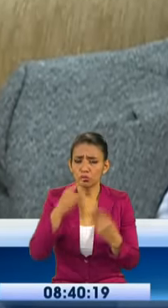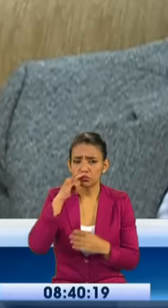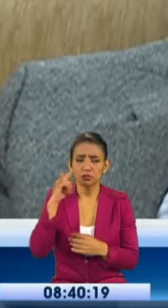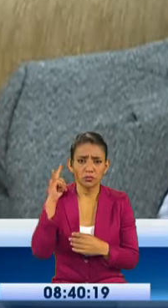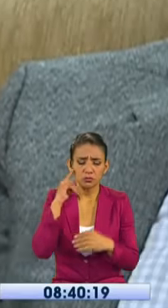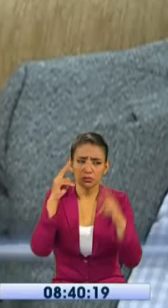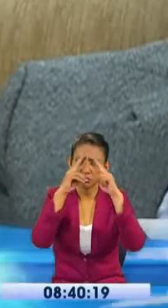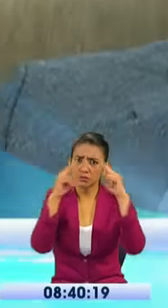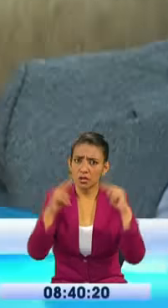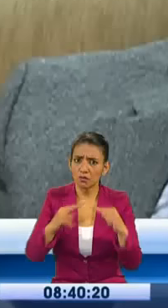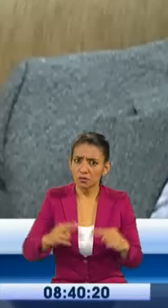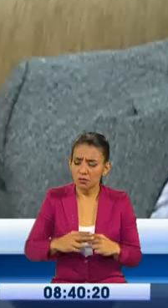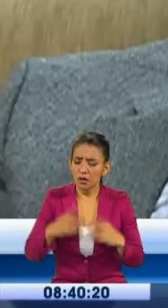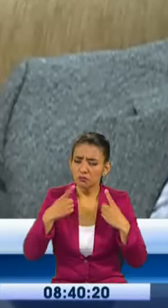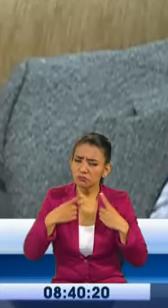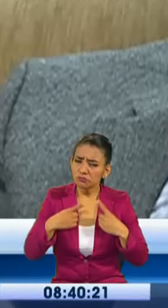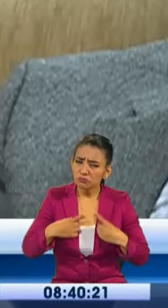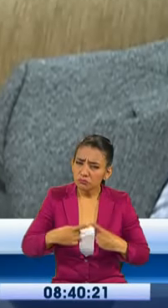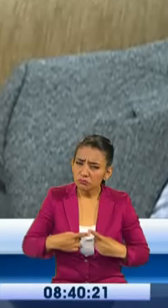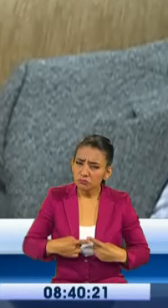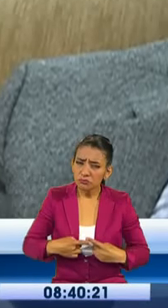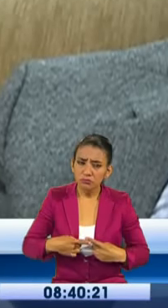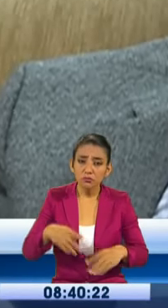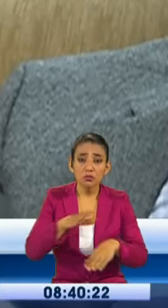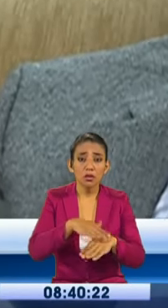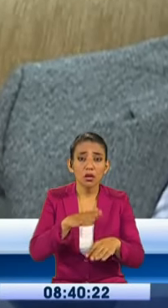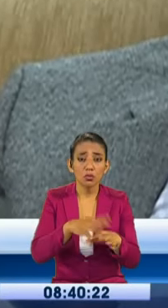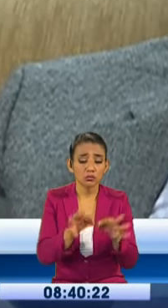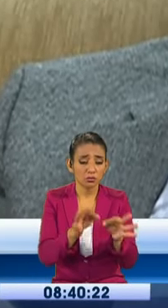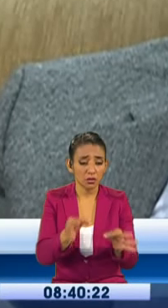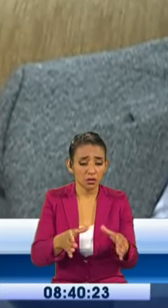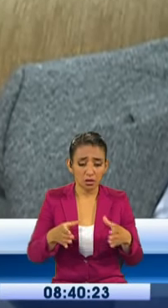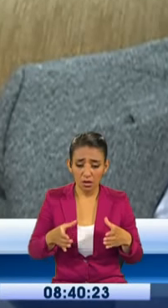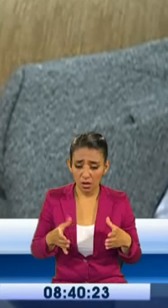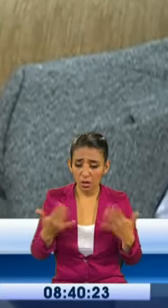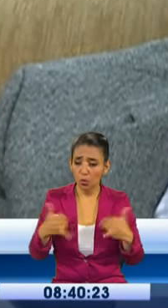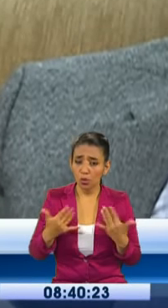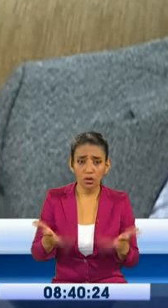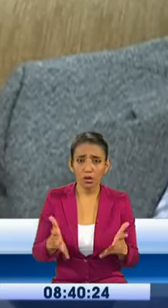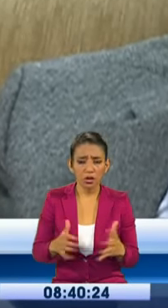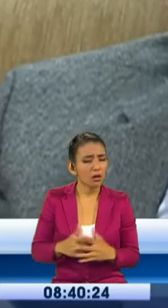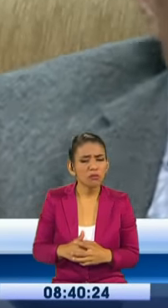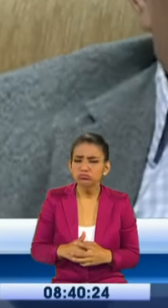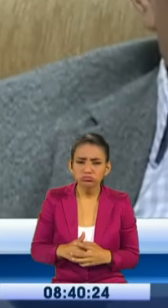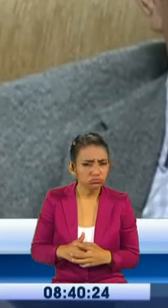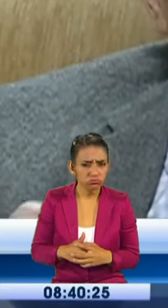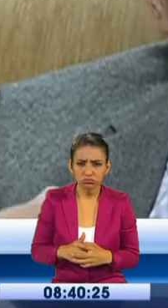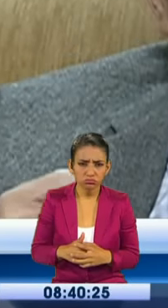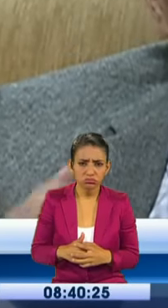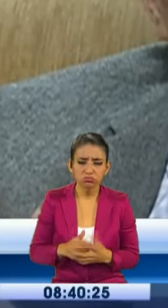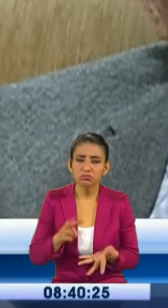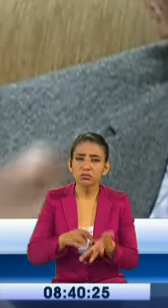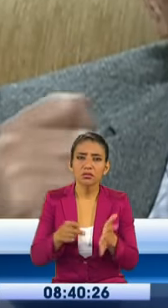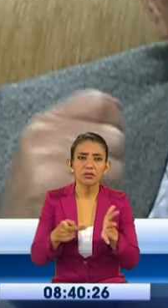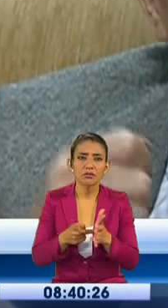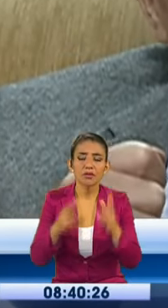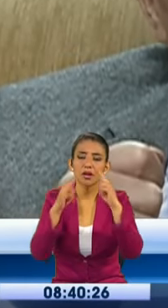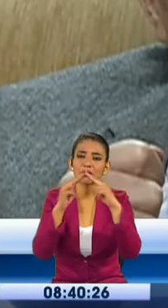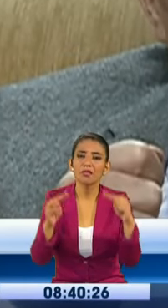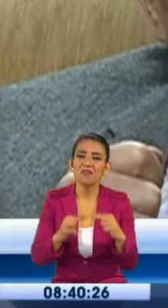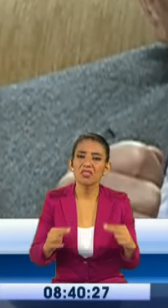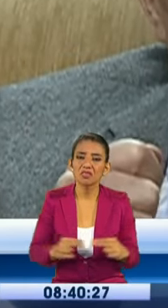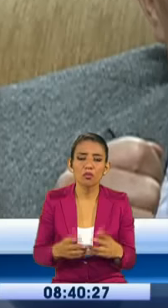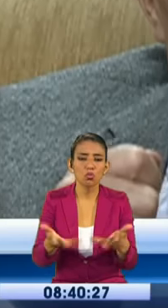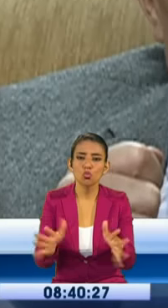de Navidad. Y no se deprimen porque no tengan juguetes, se deprimen porque en Navidad no